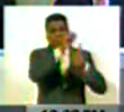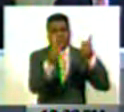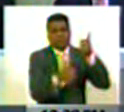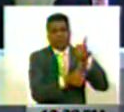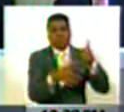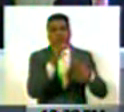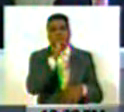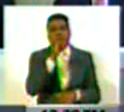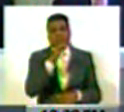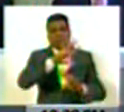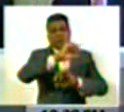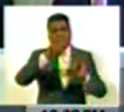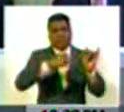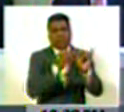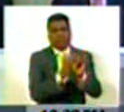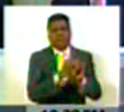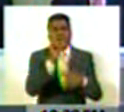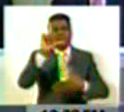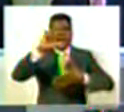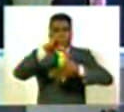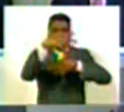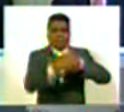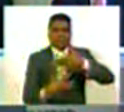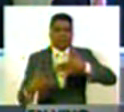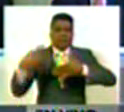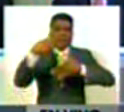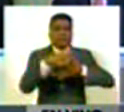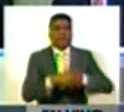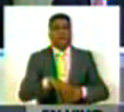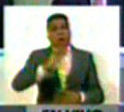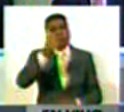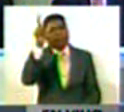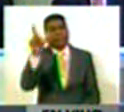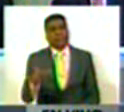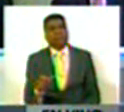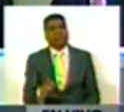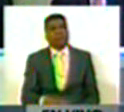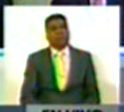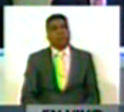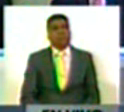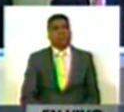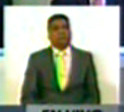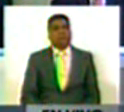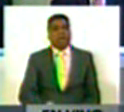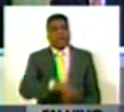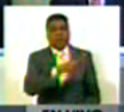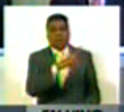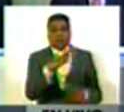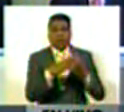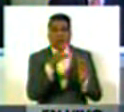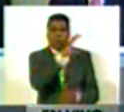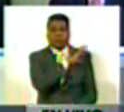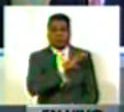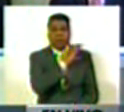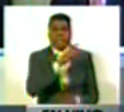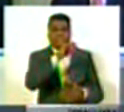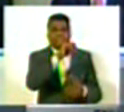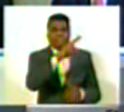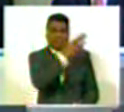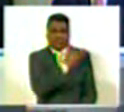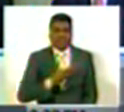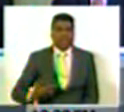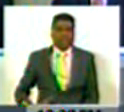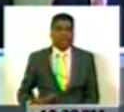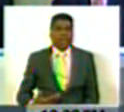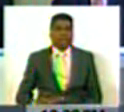el vicecanciller para América Latina y muy especialmente el comisionado presidencial para los asuntos de mayor relevancia internacional, nuestro